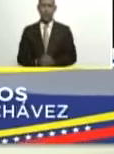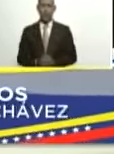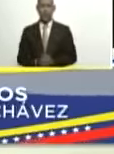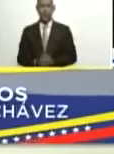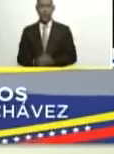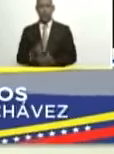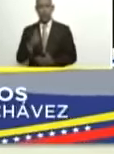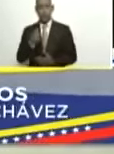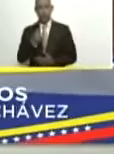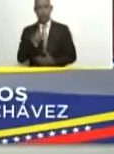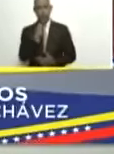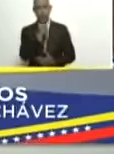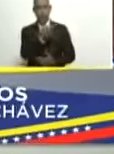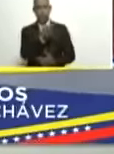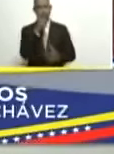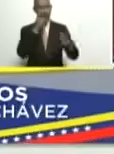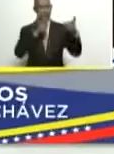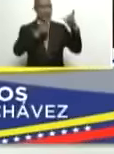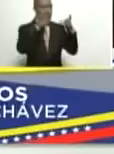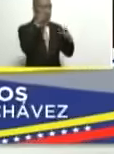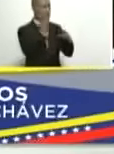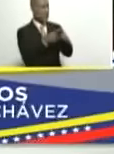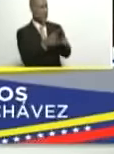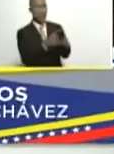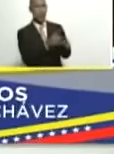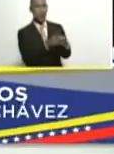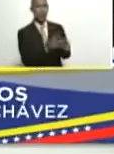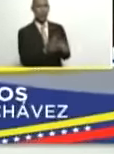dije: comandante, si quiere,